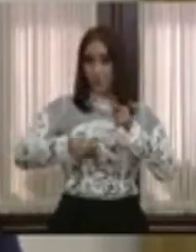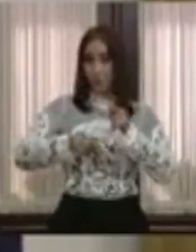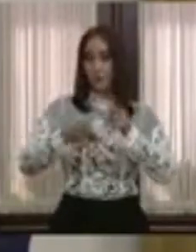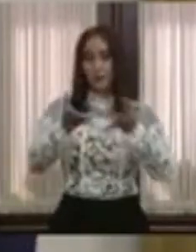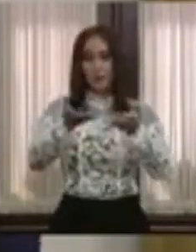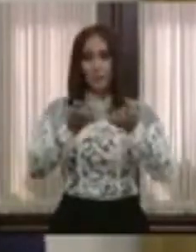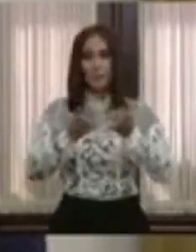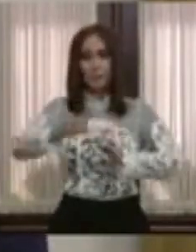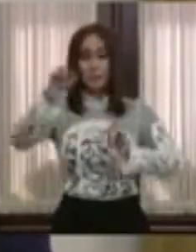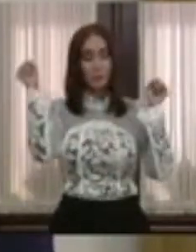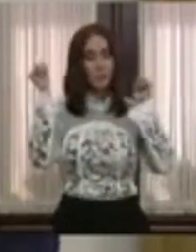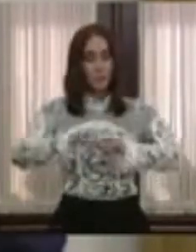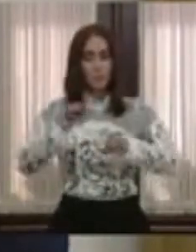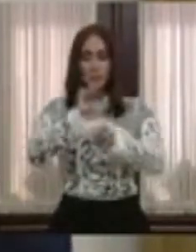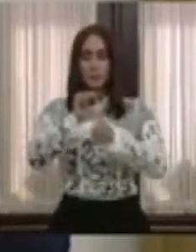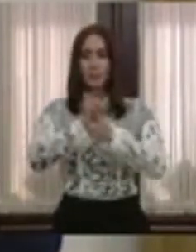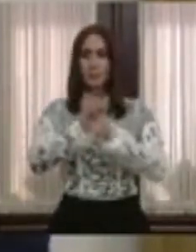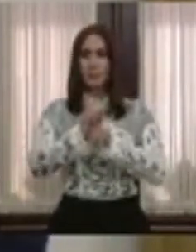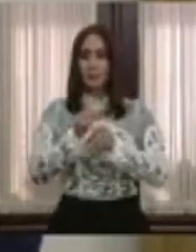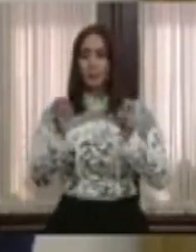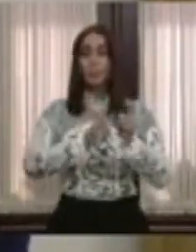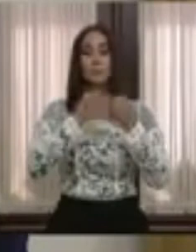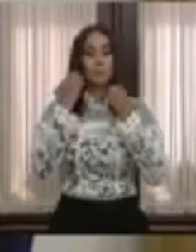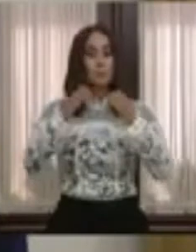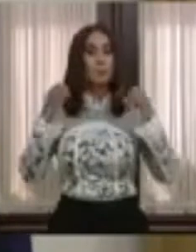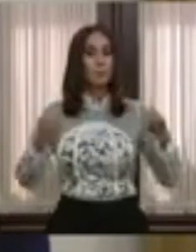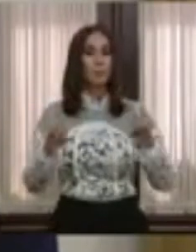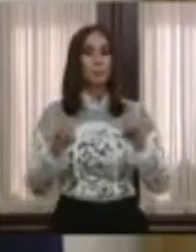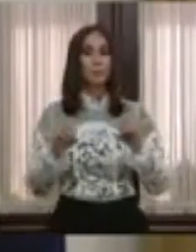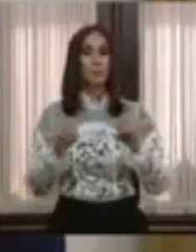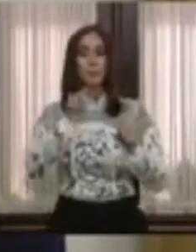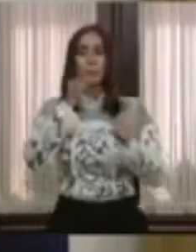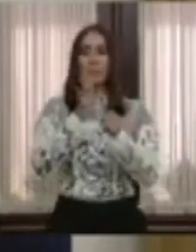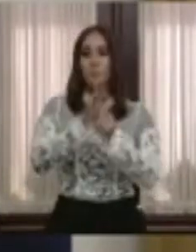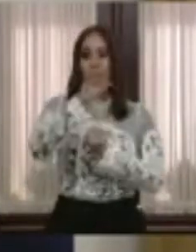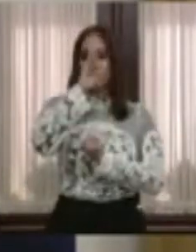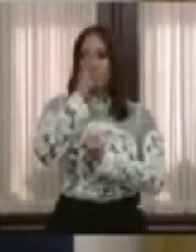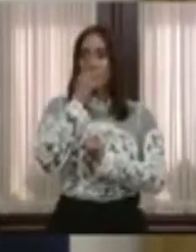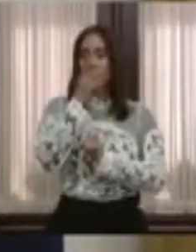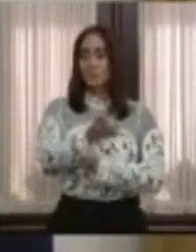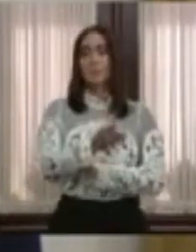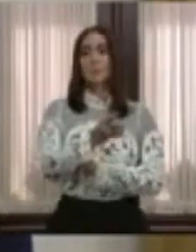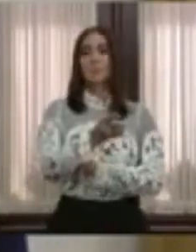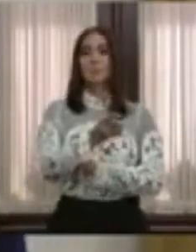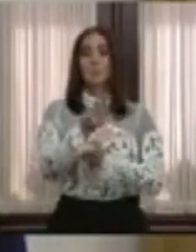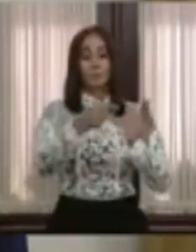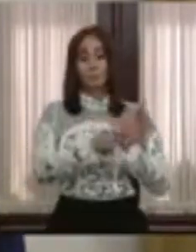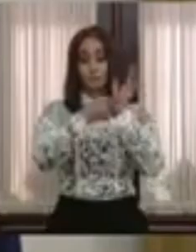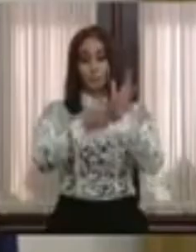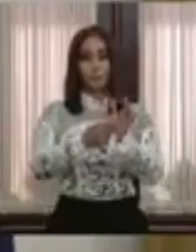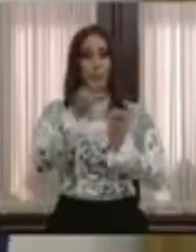en cuerpo, alma, mente y corazón por este país. Venimos con la visión que tiene el presidente de la República